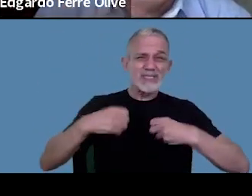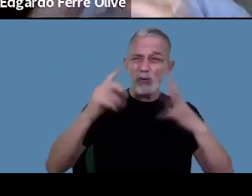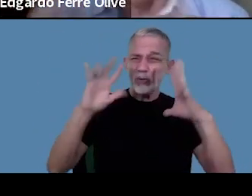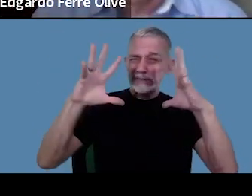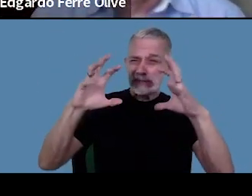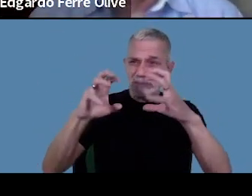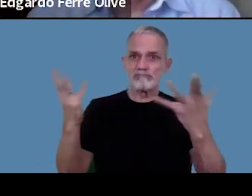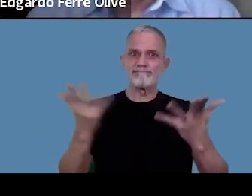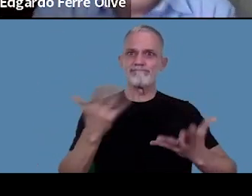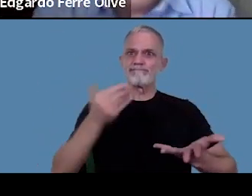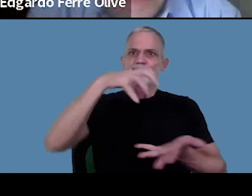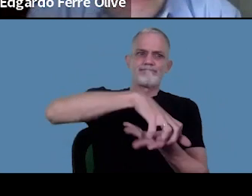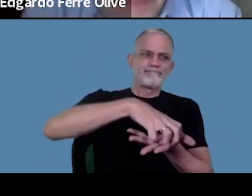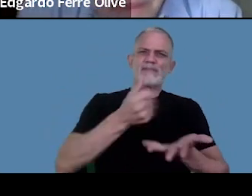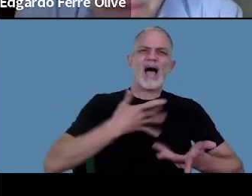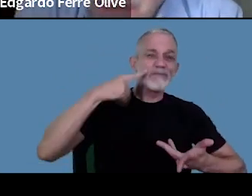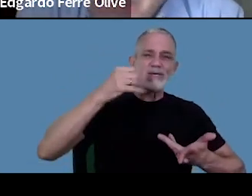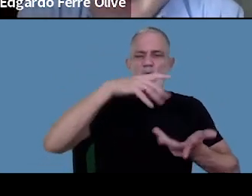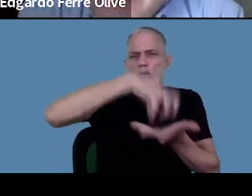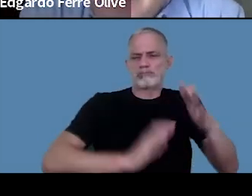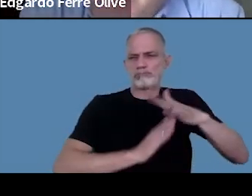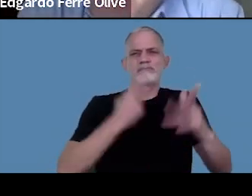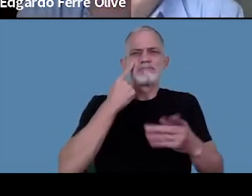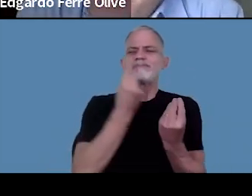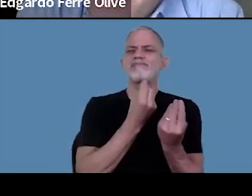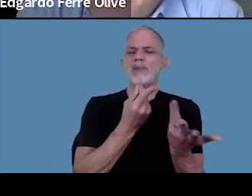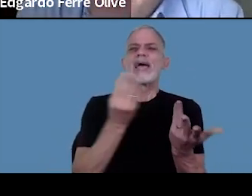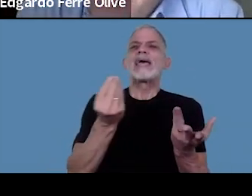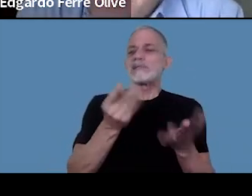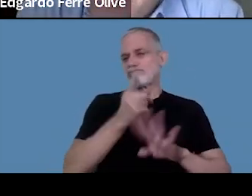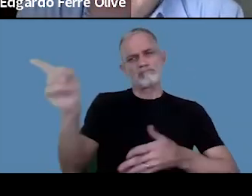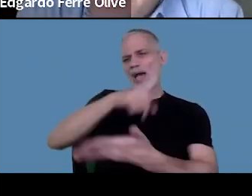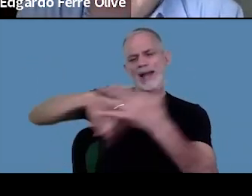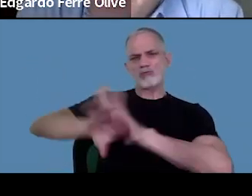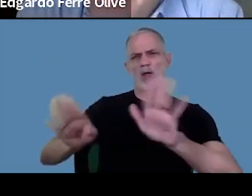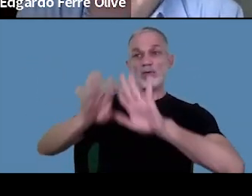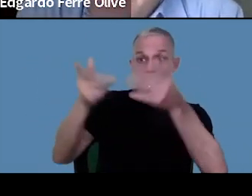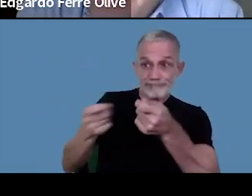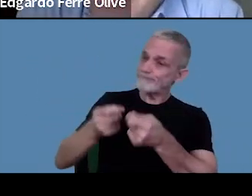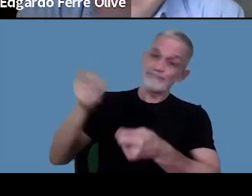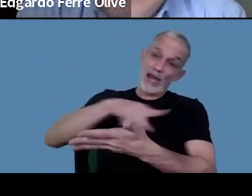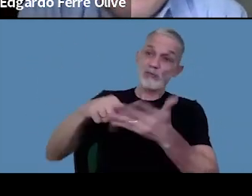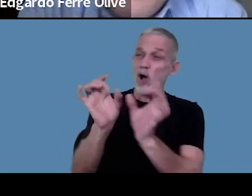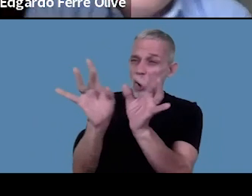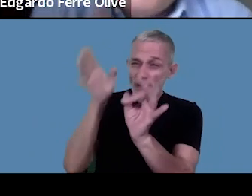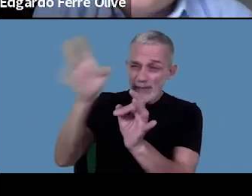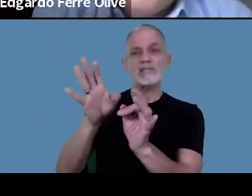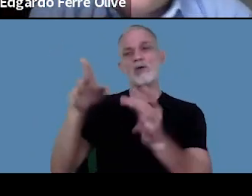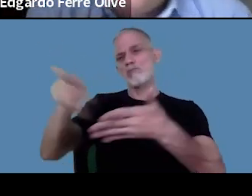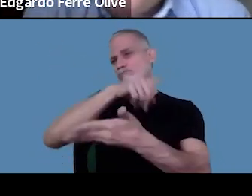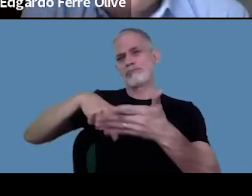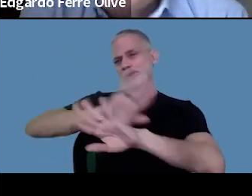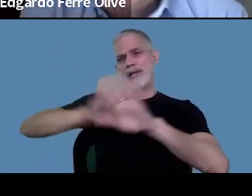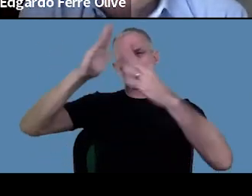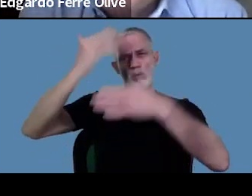hacer el órgano administrativo? Directamente lo que va a hacer, va a clausurar el local. ¿Está bien? ¿Por qué? Porque otra